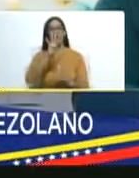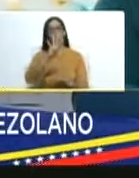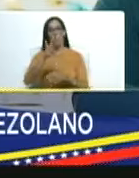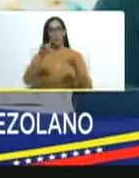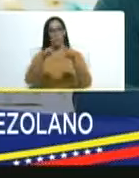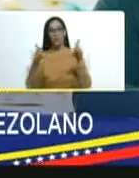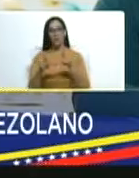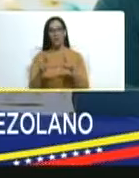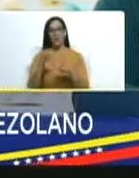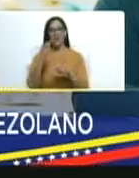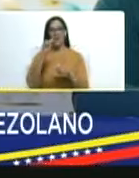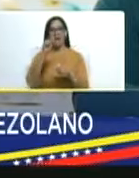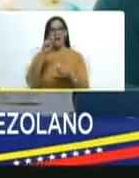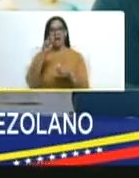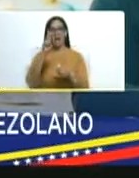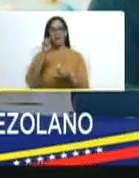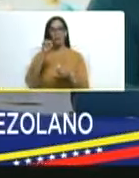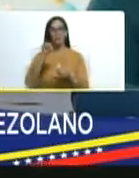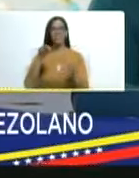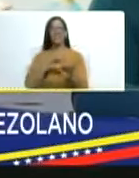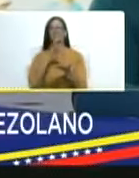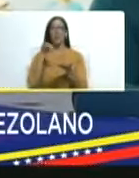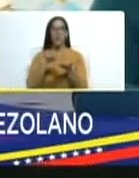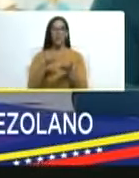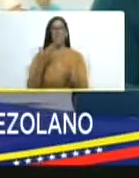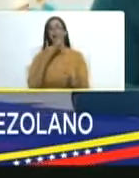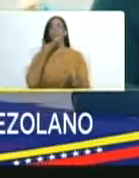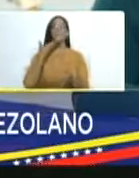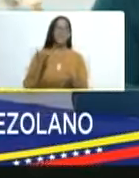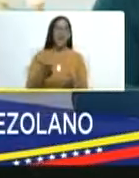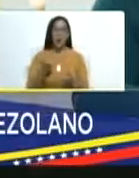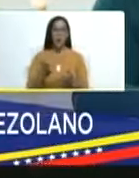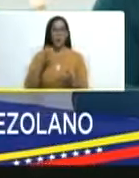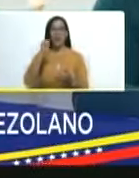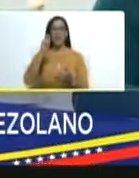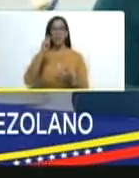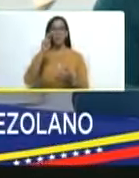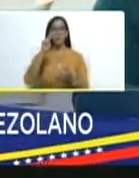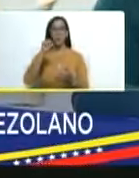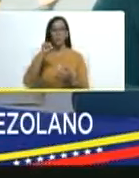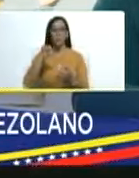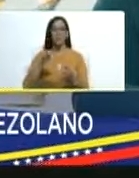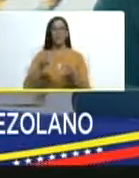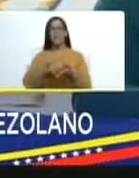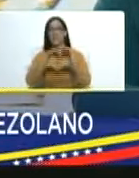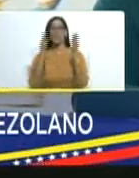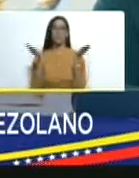el atún nacional, que es el mejor atún del planeta Tierra.